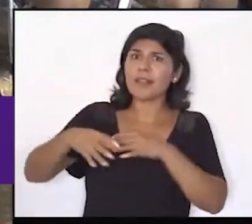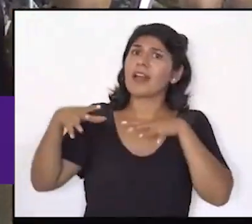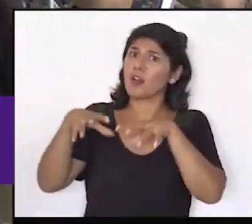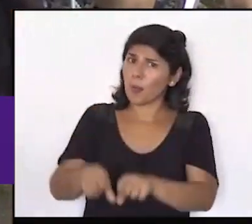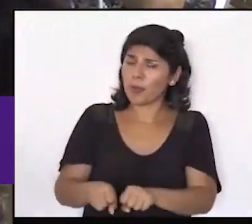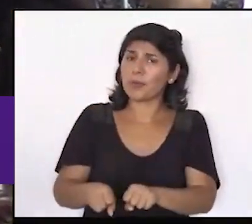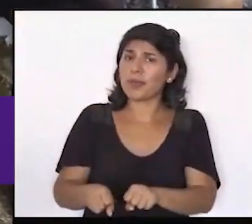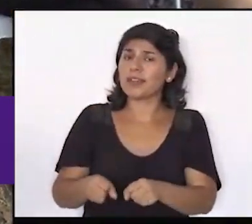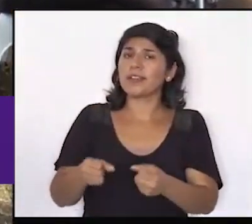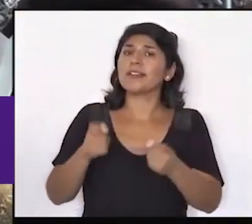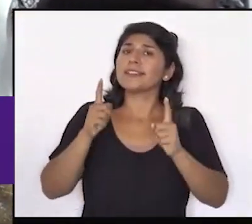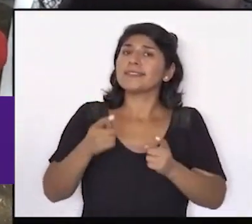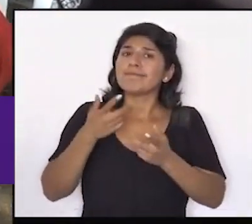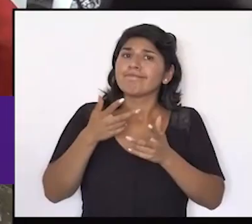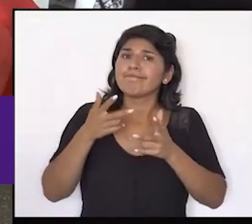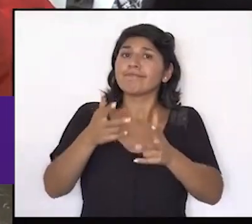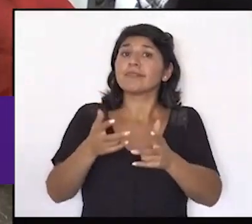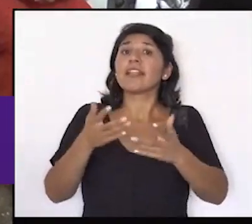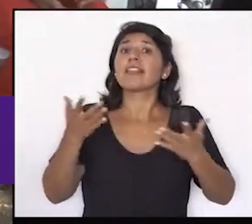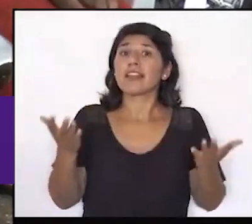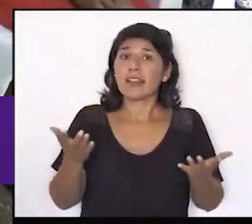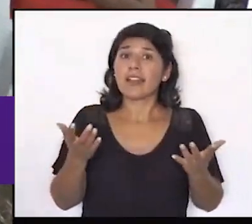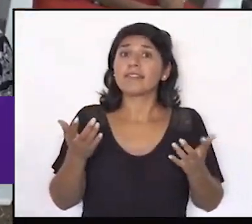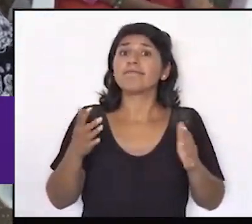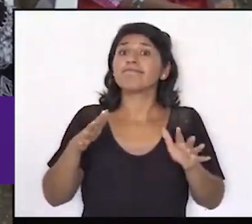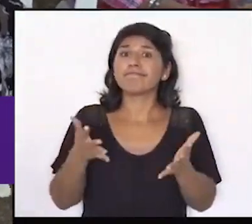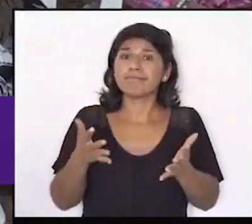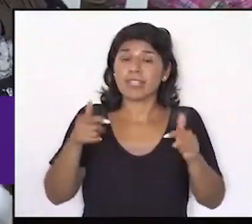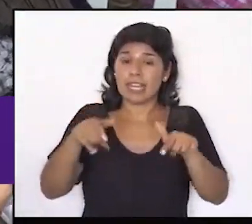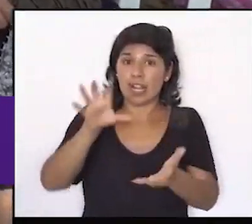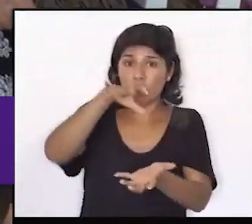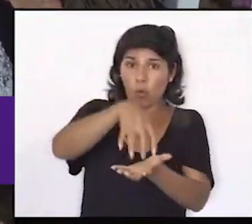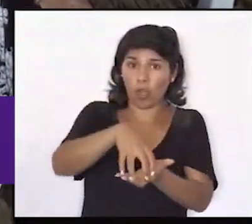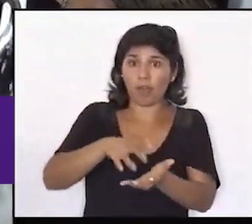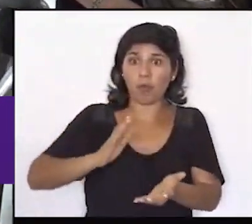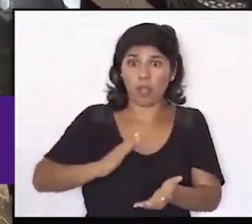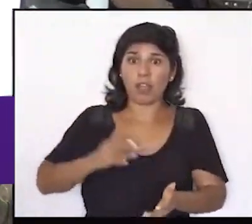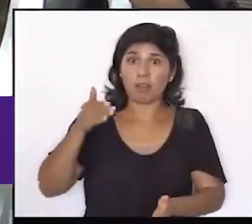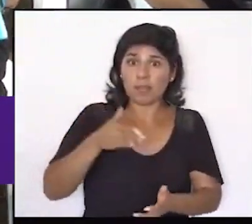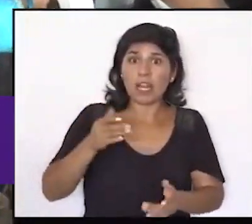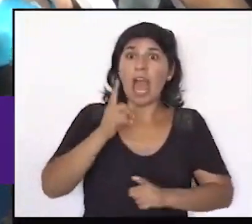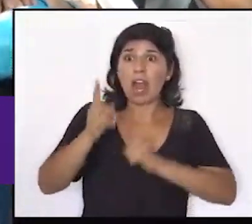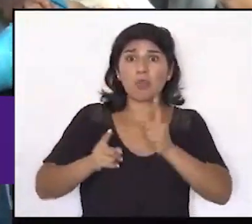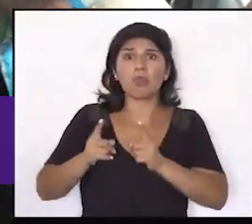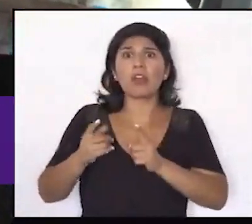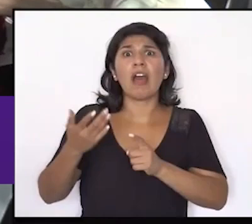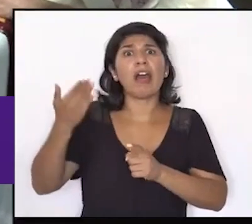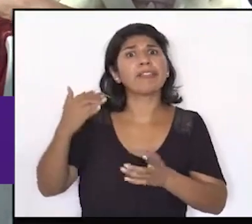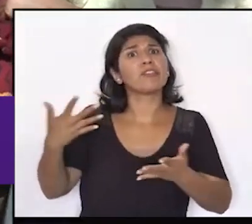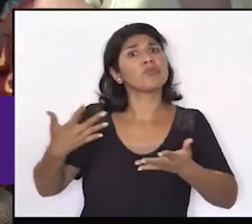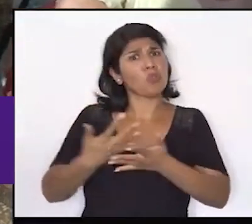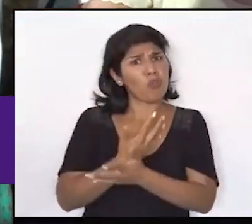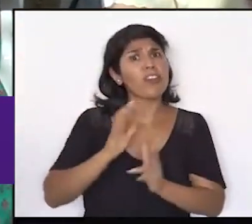familia, y también dar un mensaje de que hay personas acá en el centro diurno, hay mujeres que han